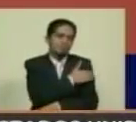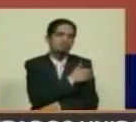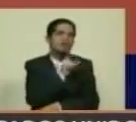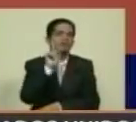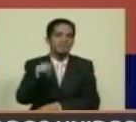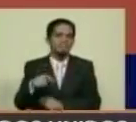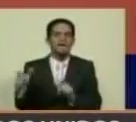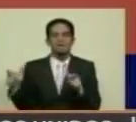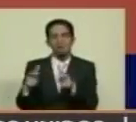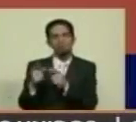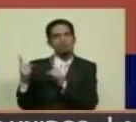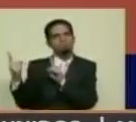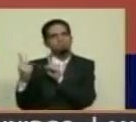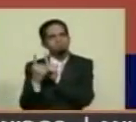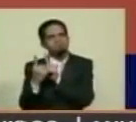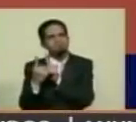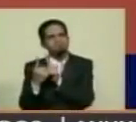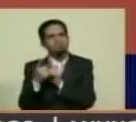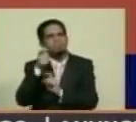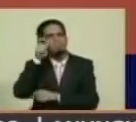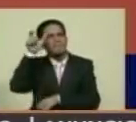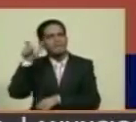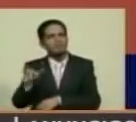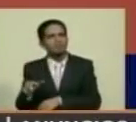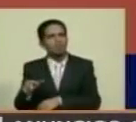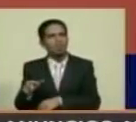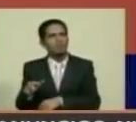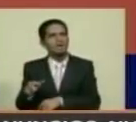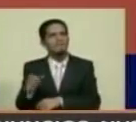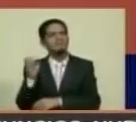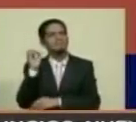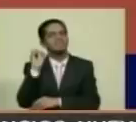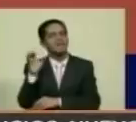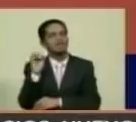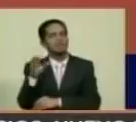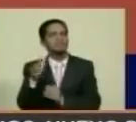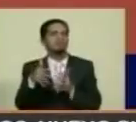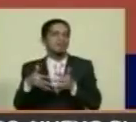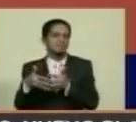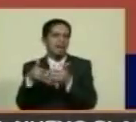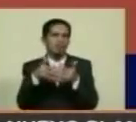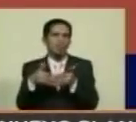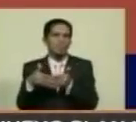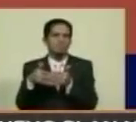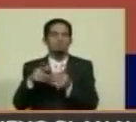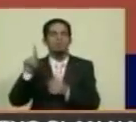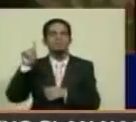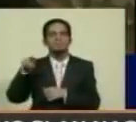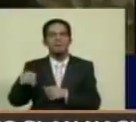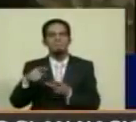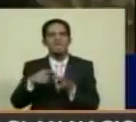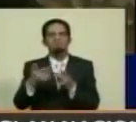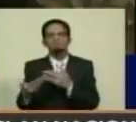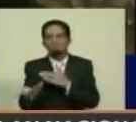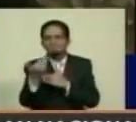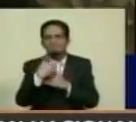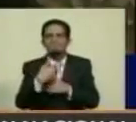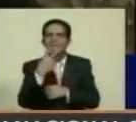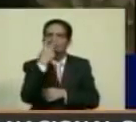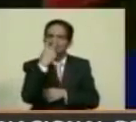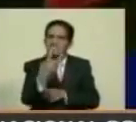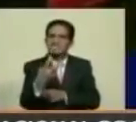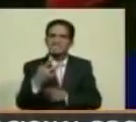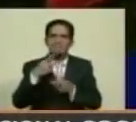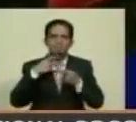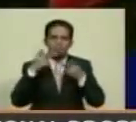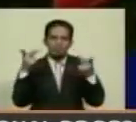reuniendo con funcionarios del Congreso de los Estados Unidos de Norteamérica y también con la visita que fue pública también